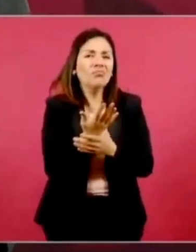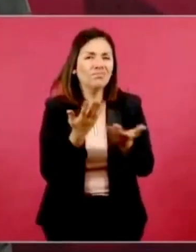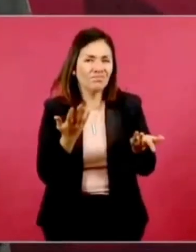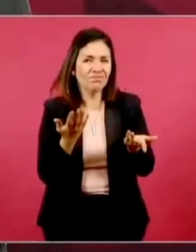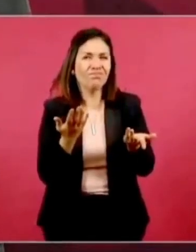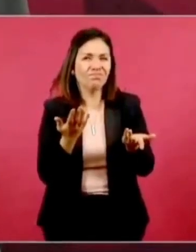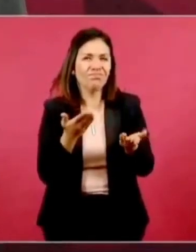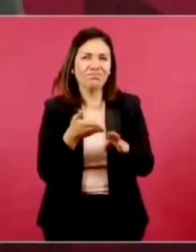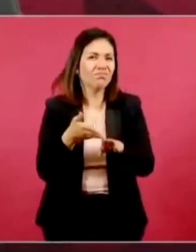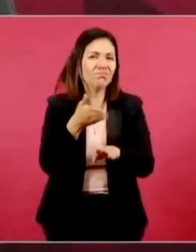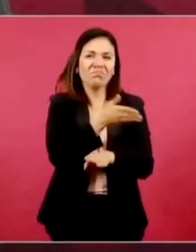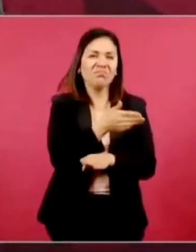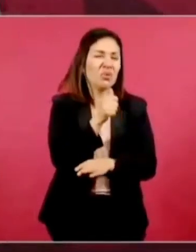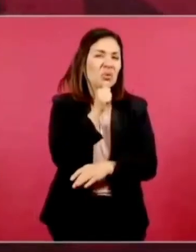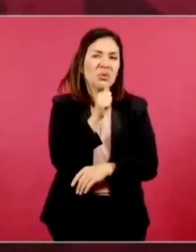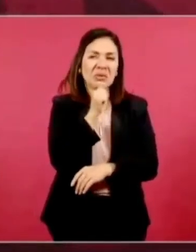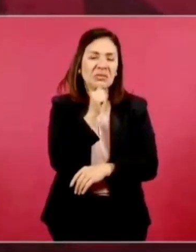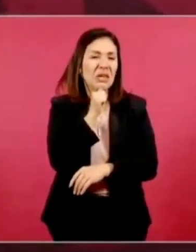no habían